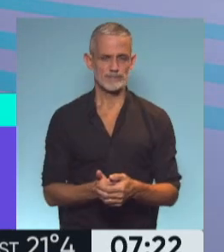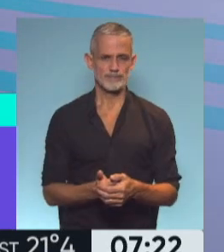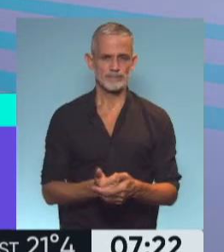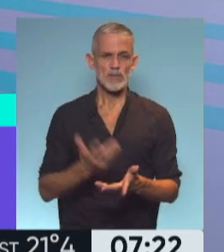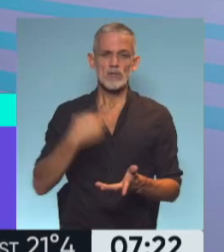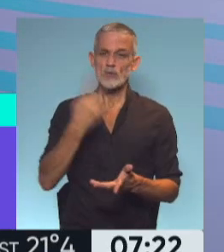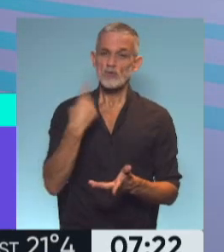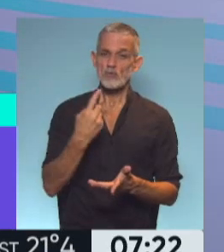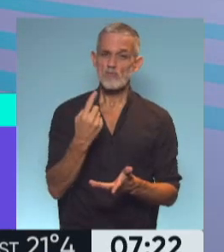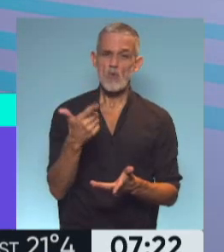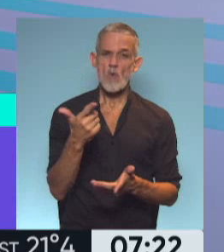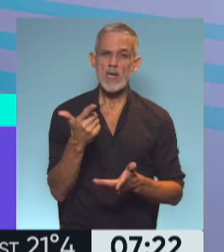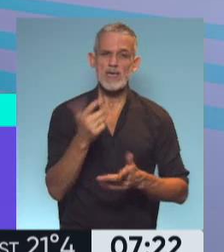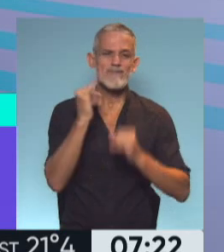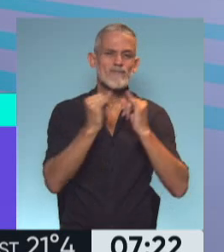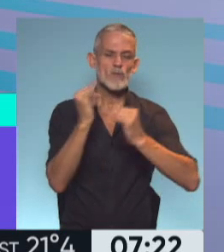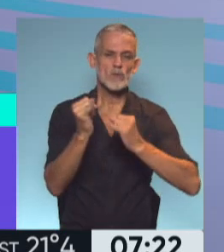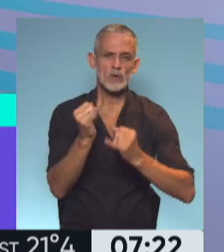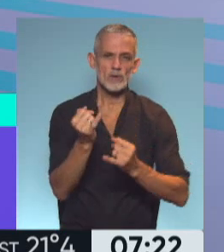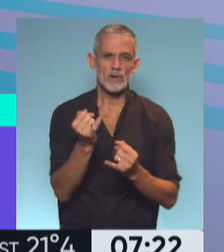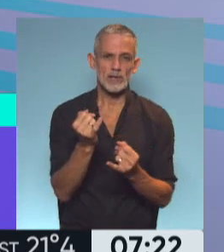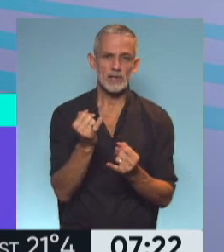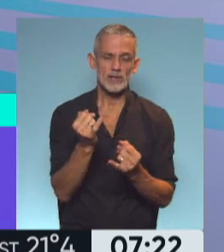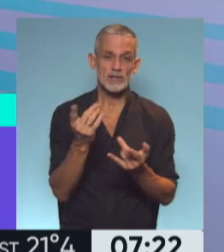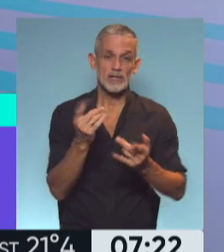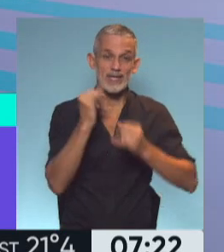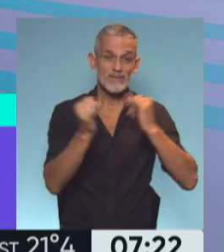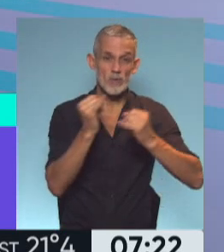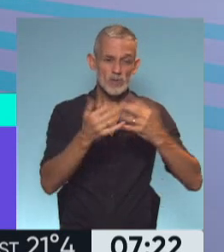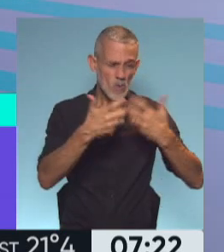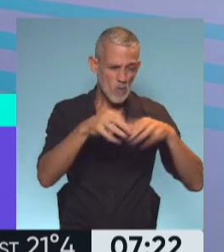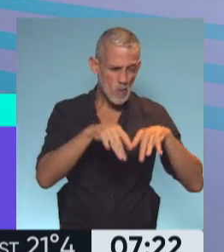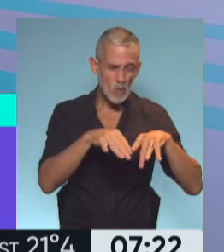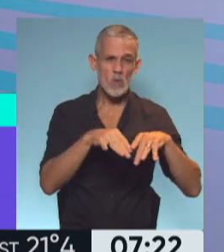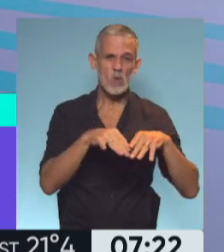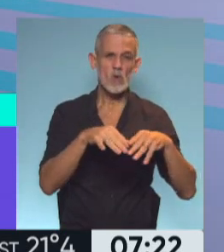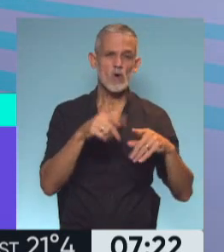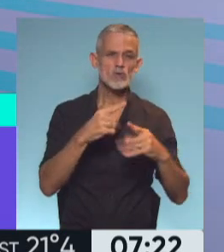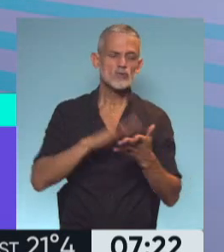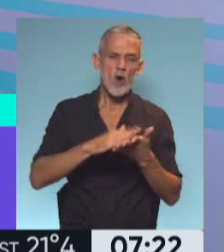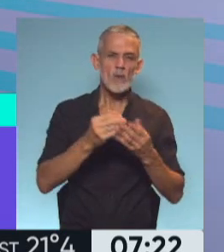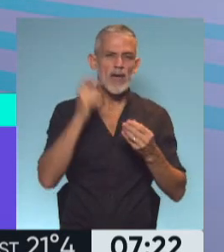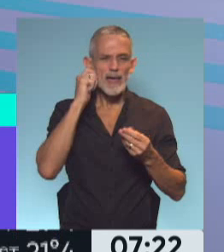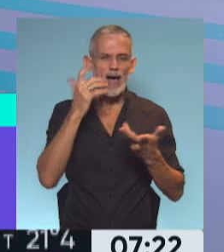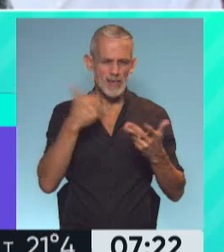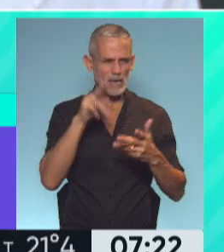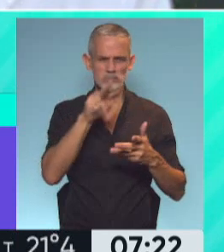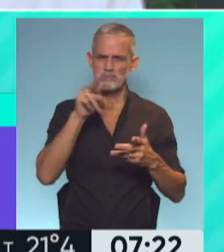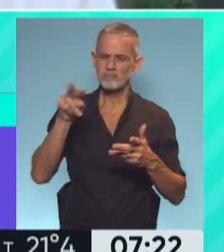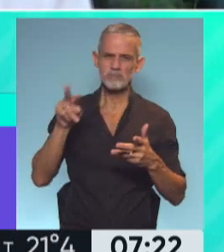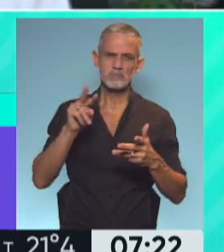Miren, nosotros no tenemos datos que puedan ser procesados estadísticamente. Hay observaciones que